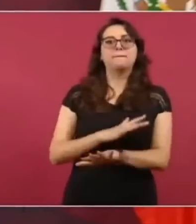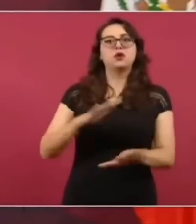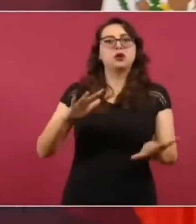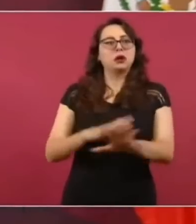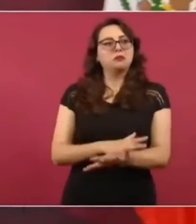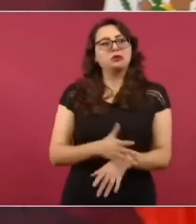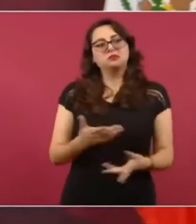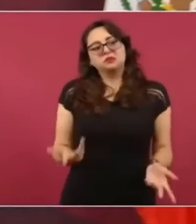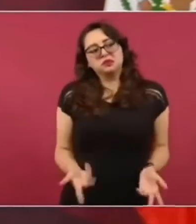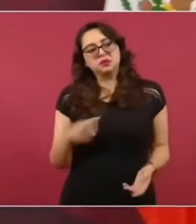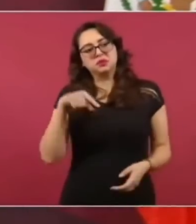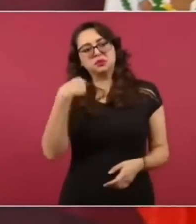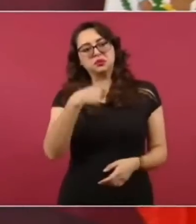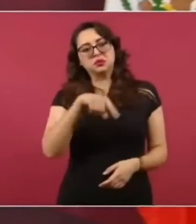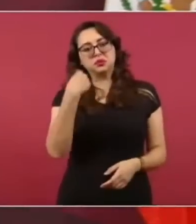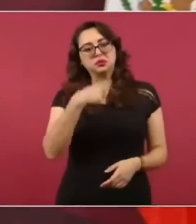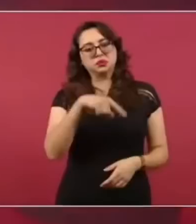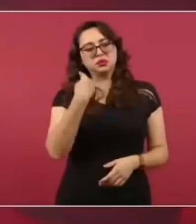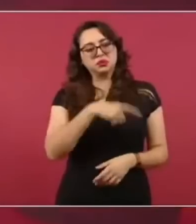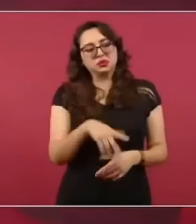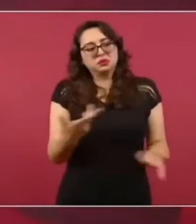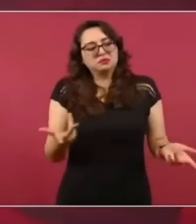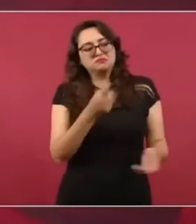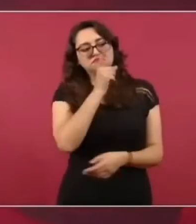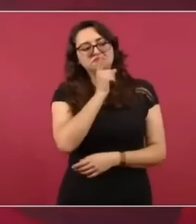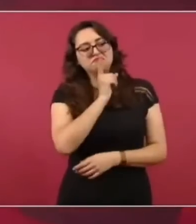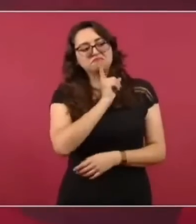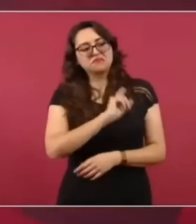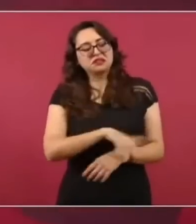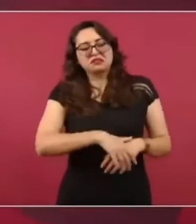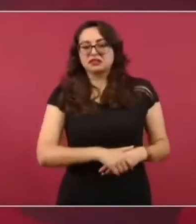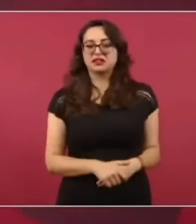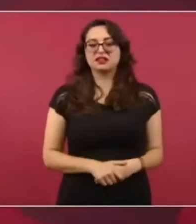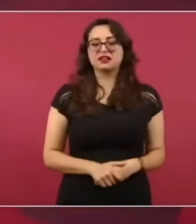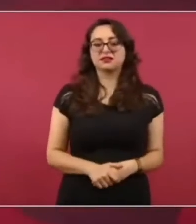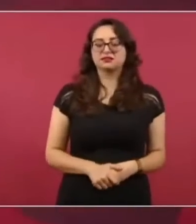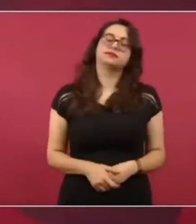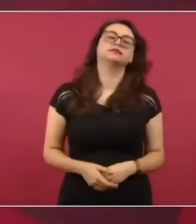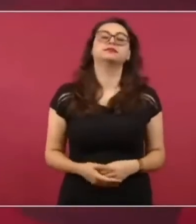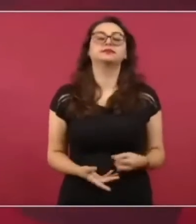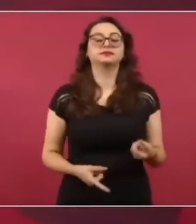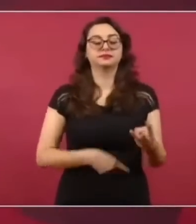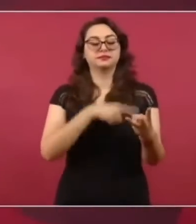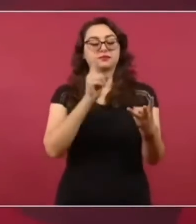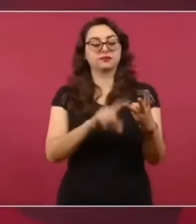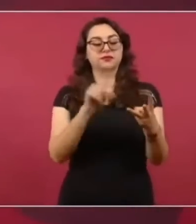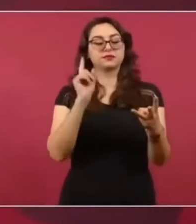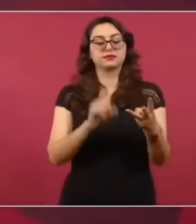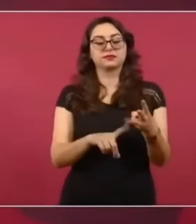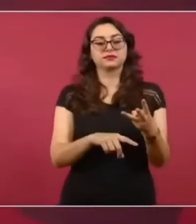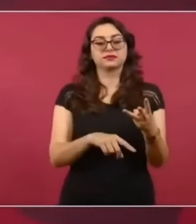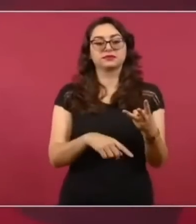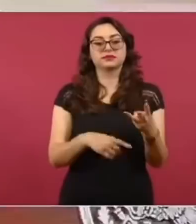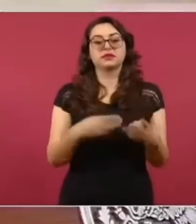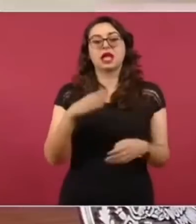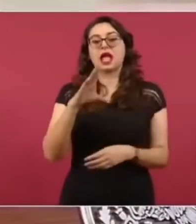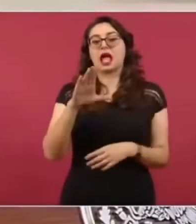con el cambio estructural, que tiene un origen